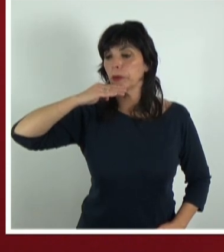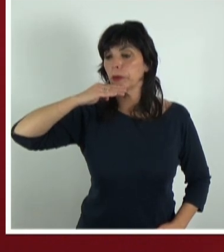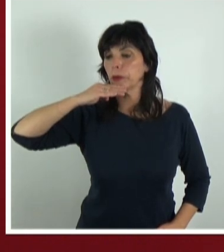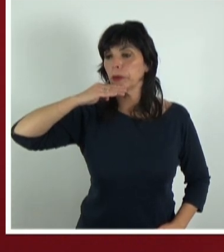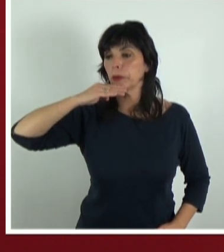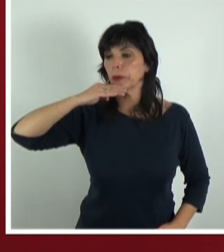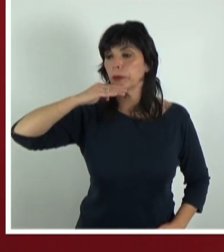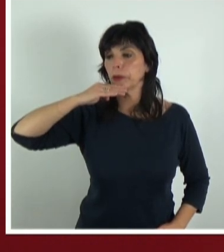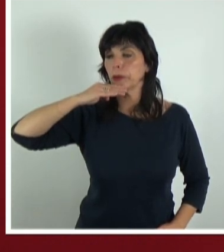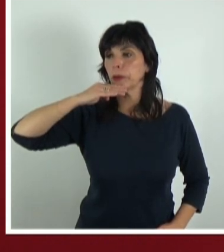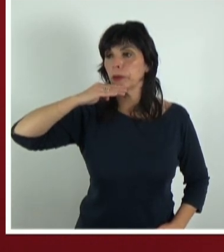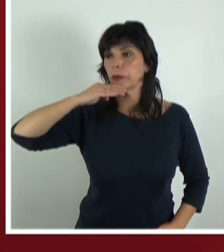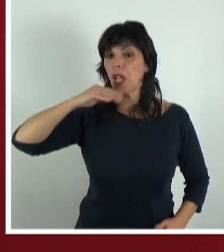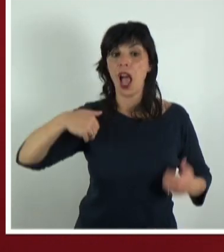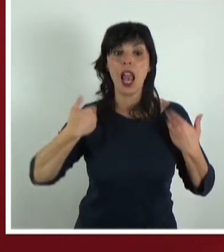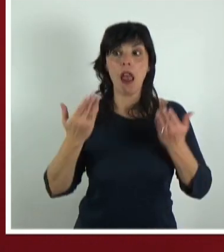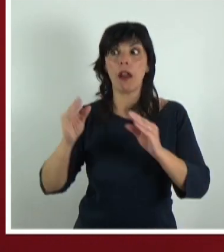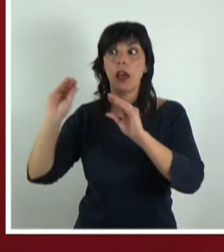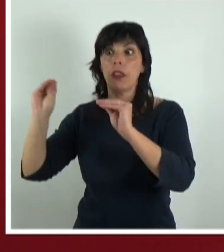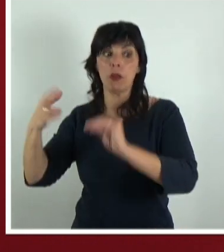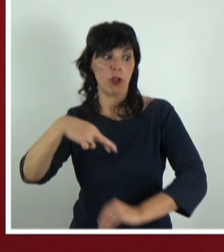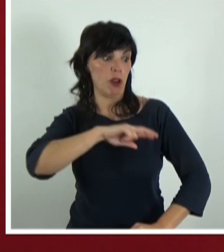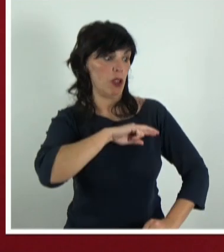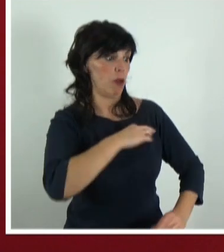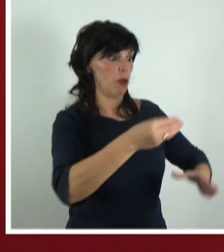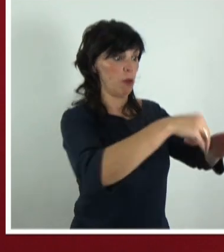gota de su gracia.